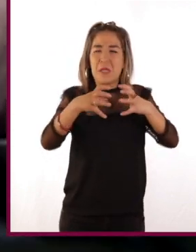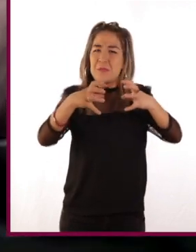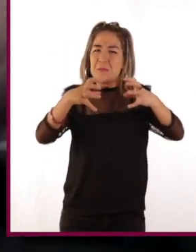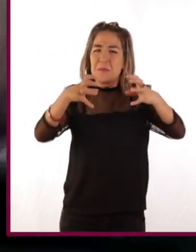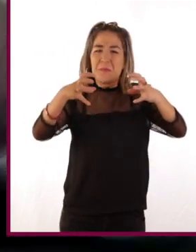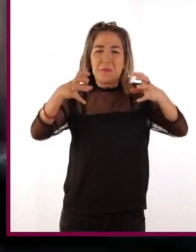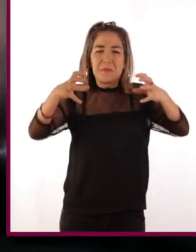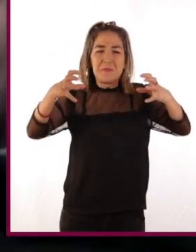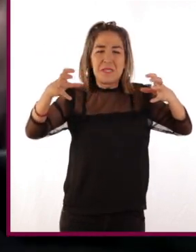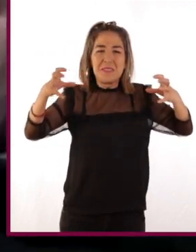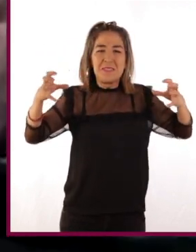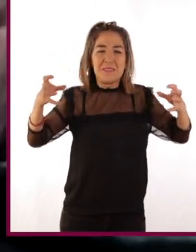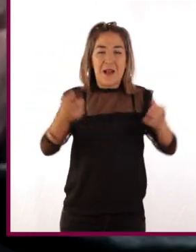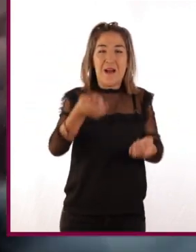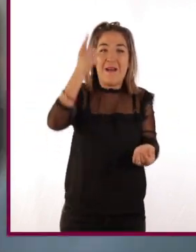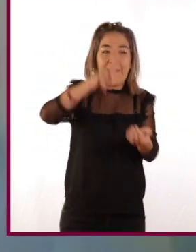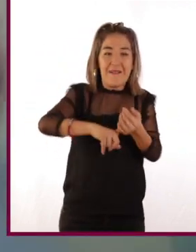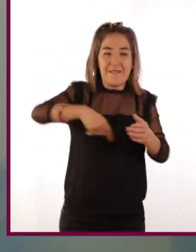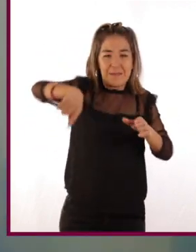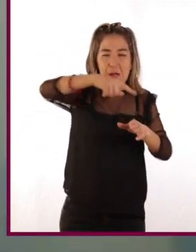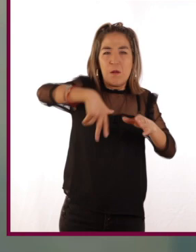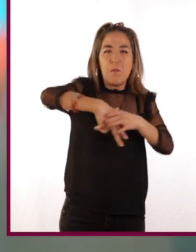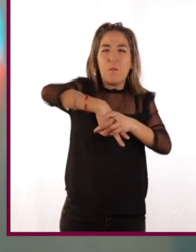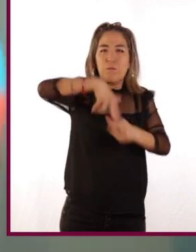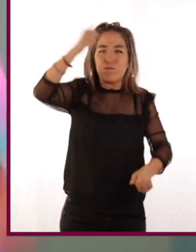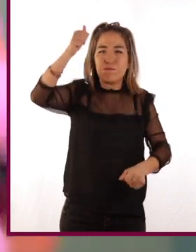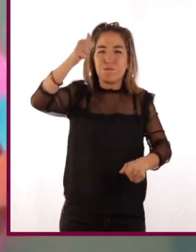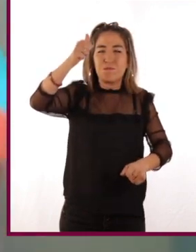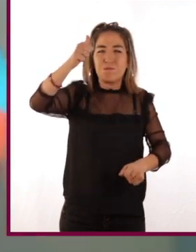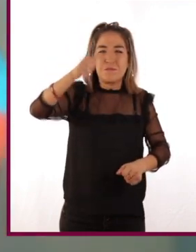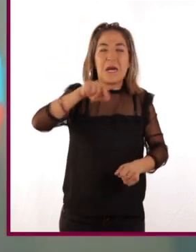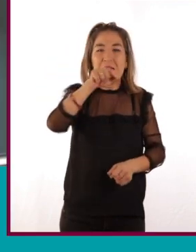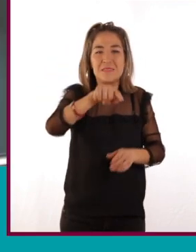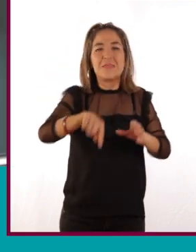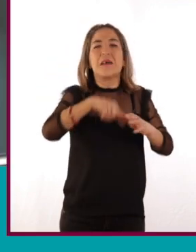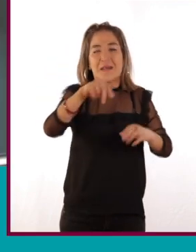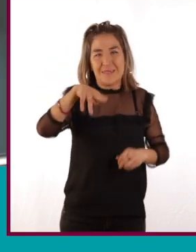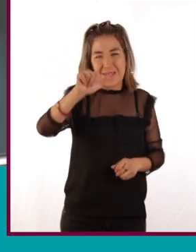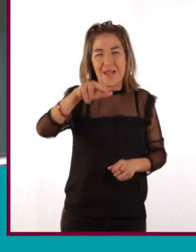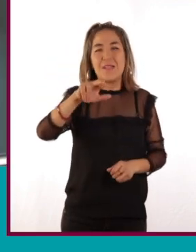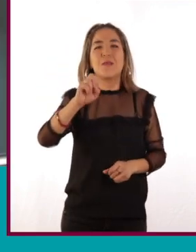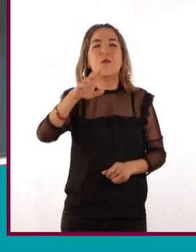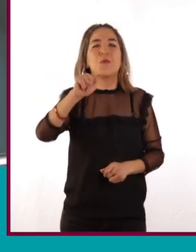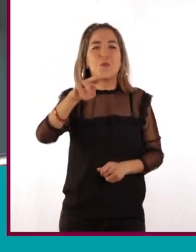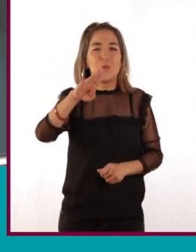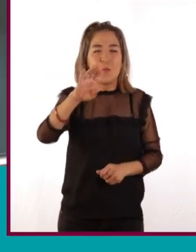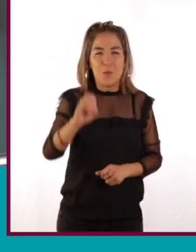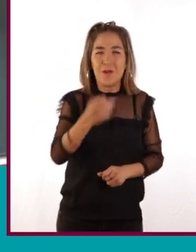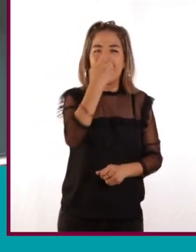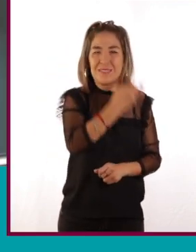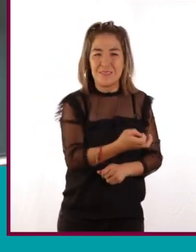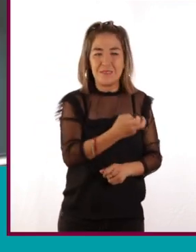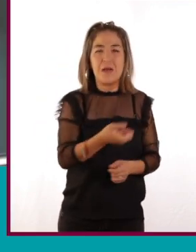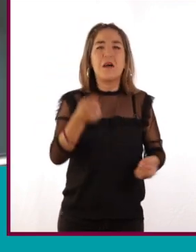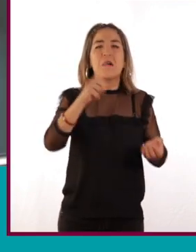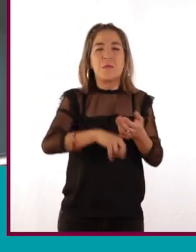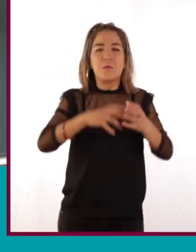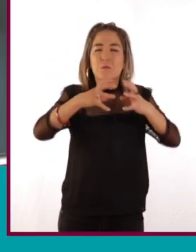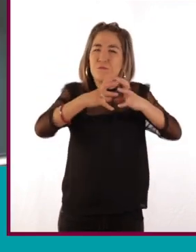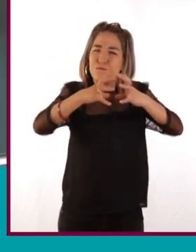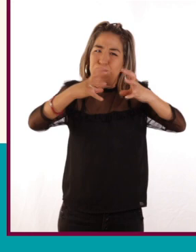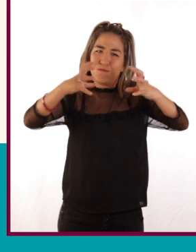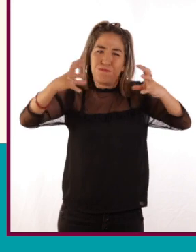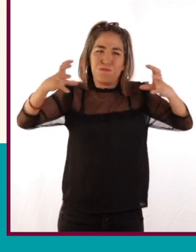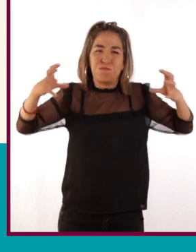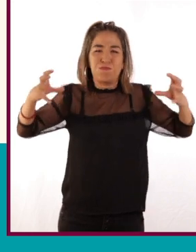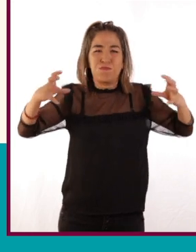estirar, y en el interior se queda agua. Entonces, este es un nanotubo. Lo podemos